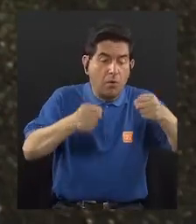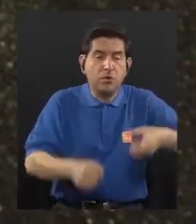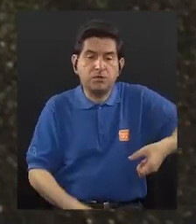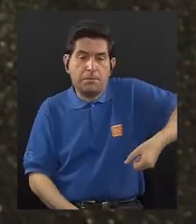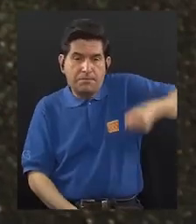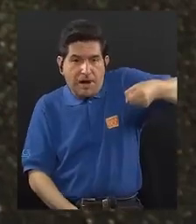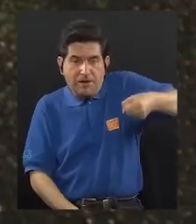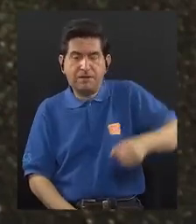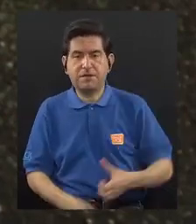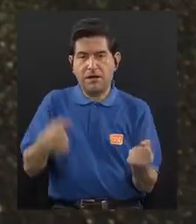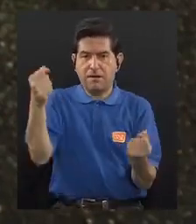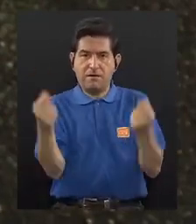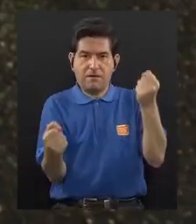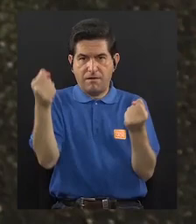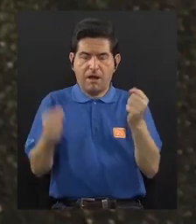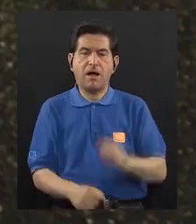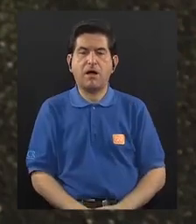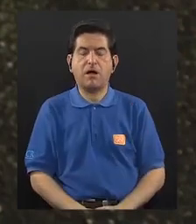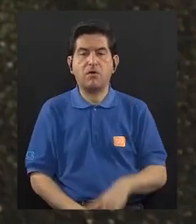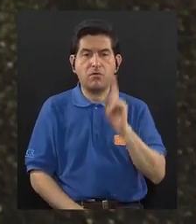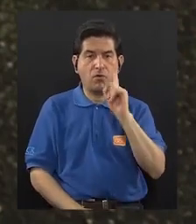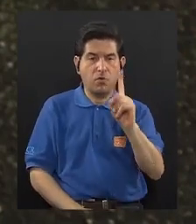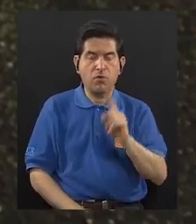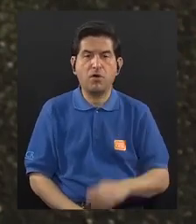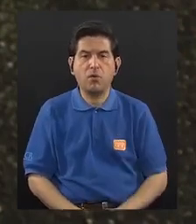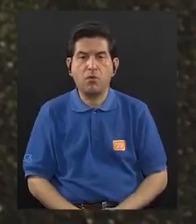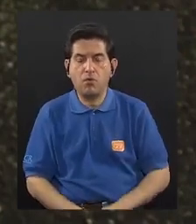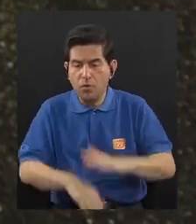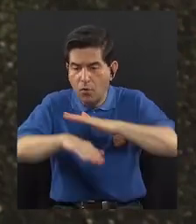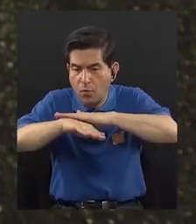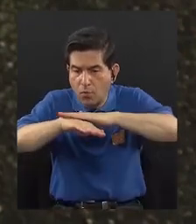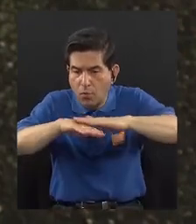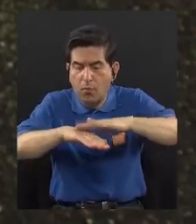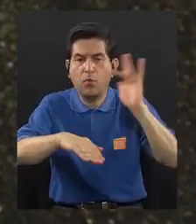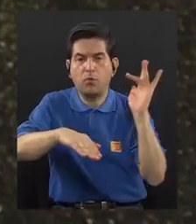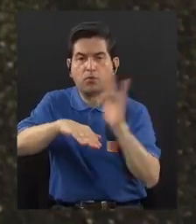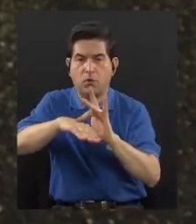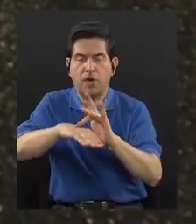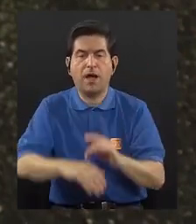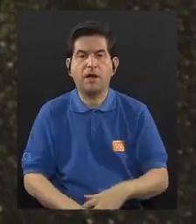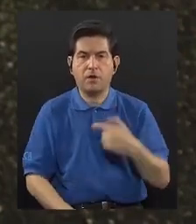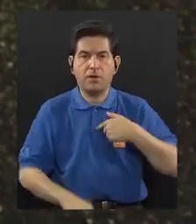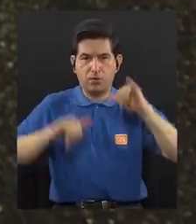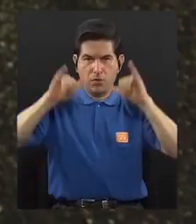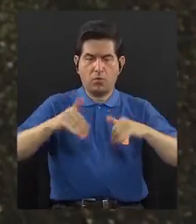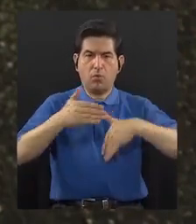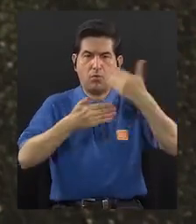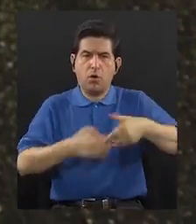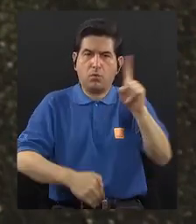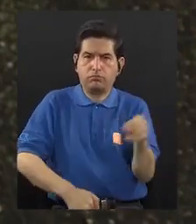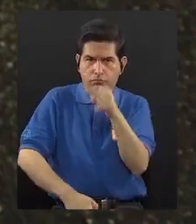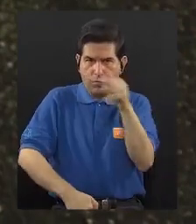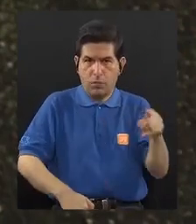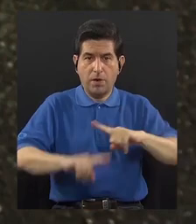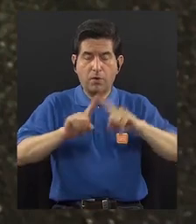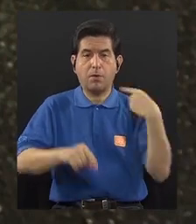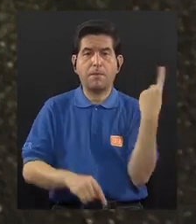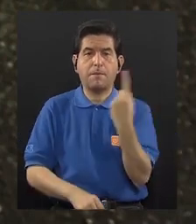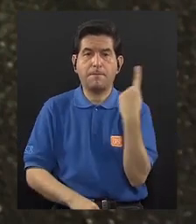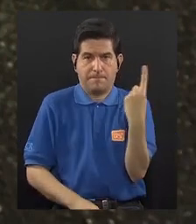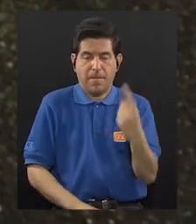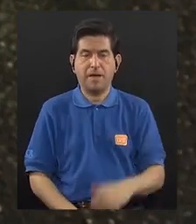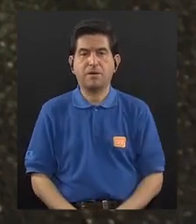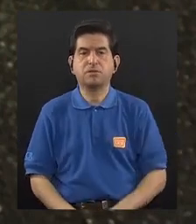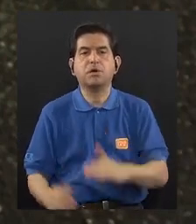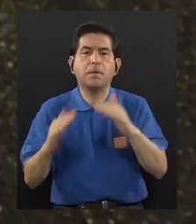cualquier manigueta de cualquier carro de cualquier superficie que uno toca la carrera durante un tiempo y luego la descarta pero siempre